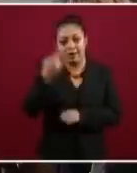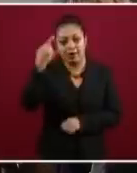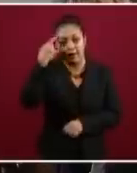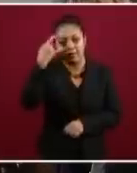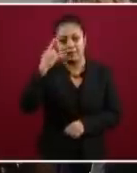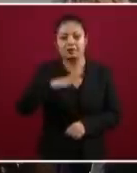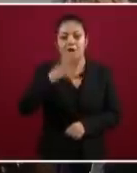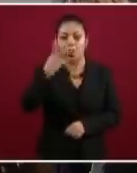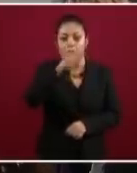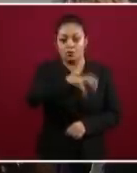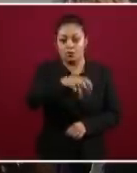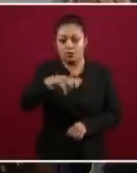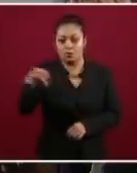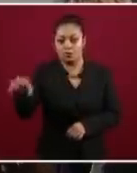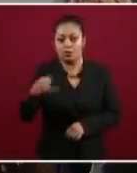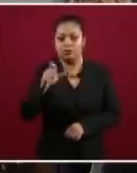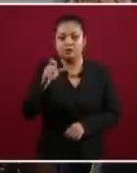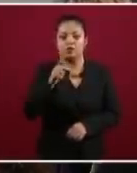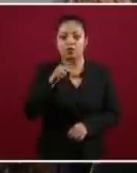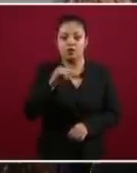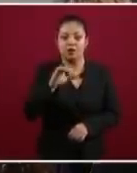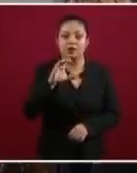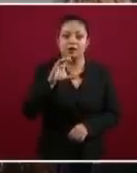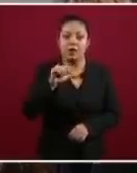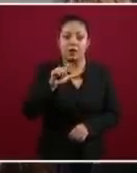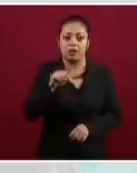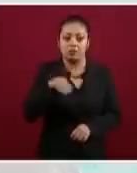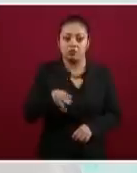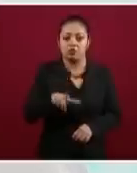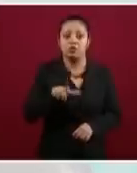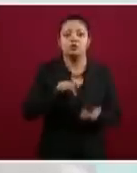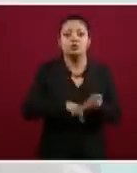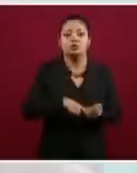4 sedes, en Xpujil, Calakmul,